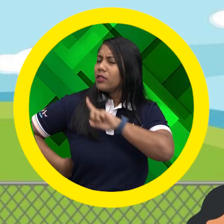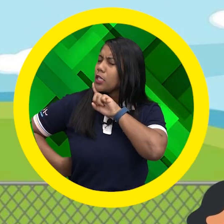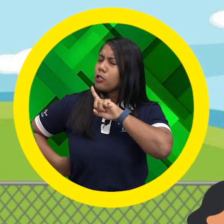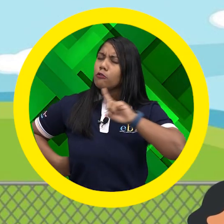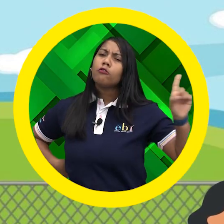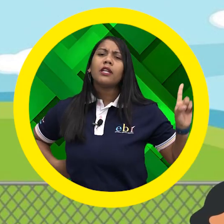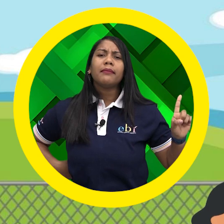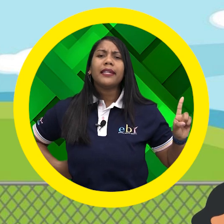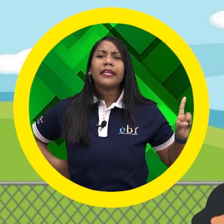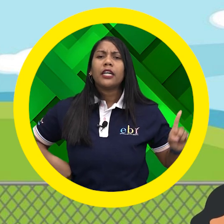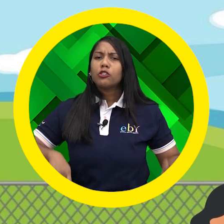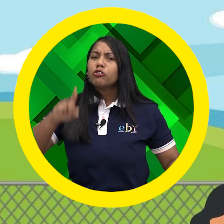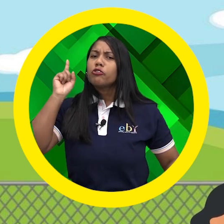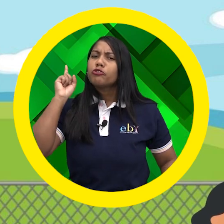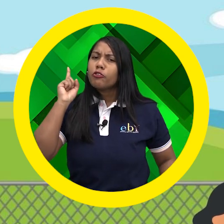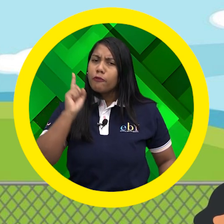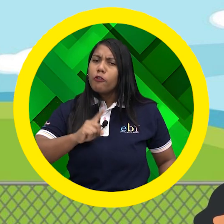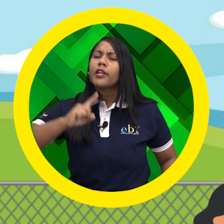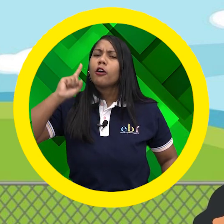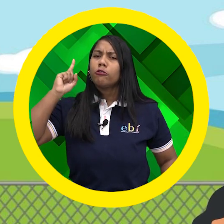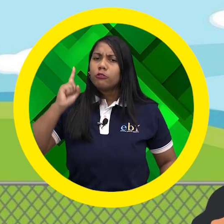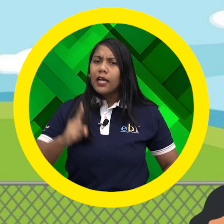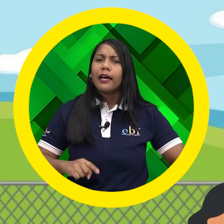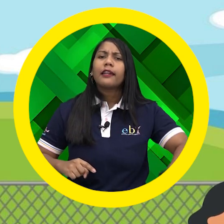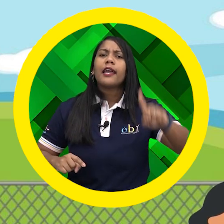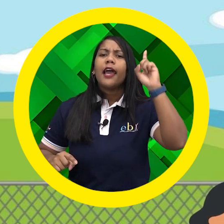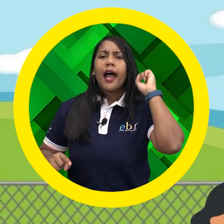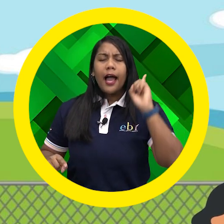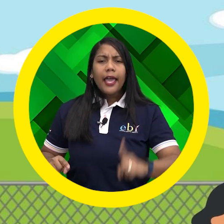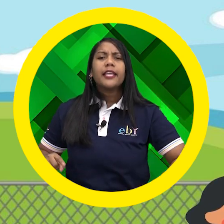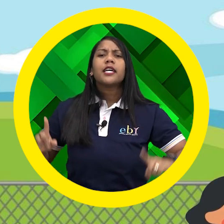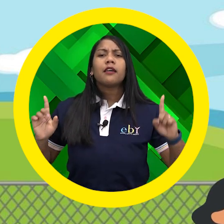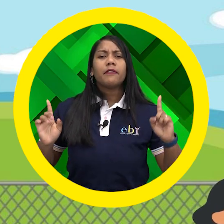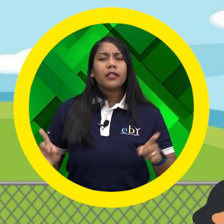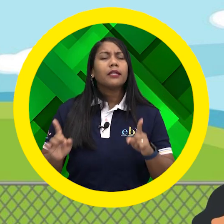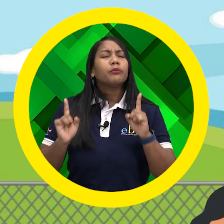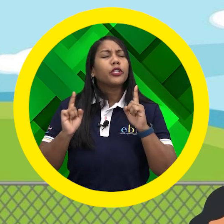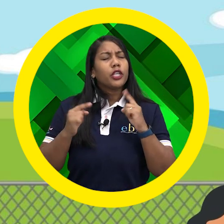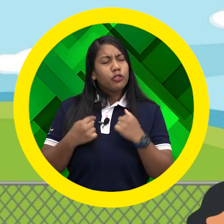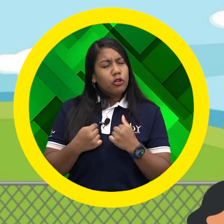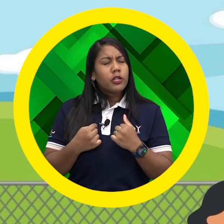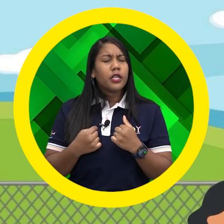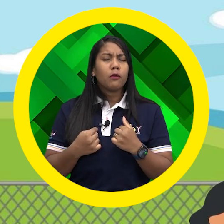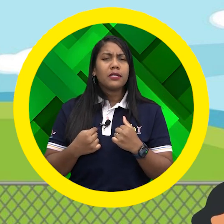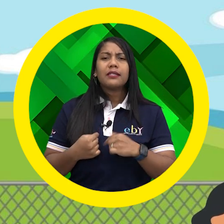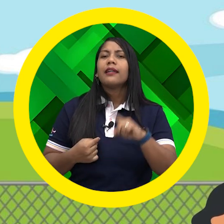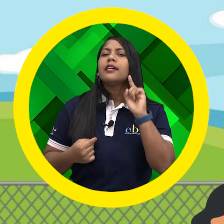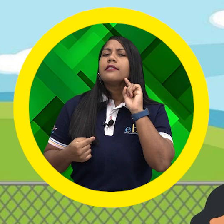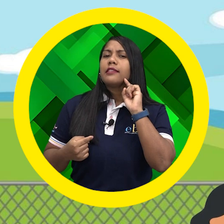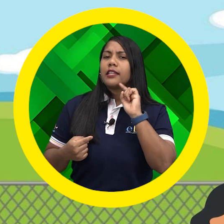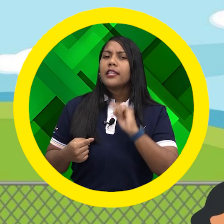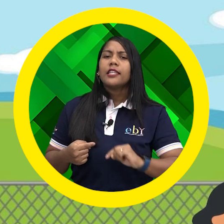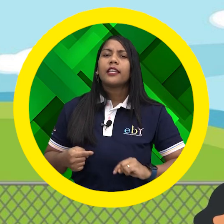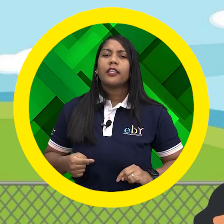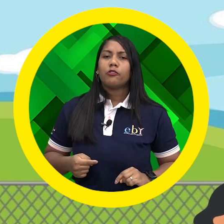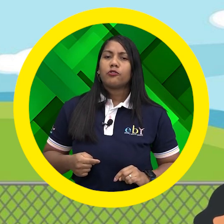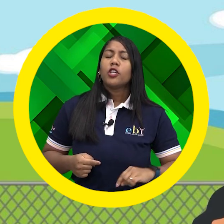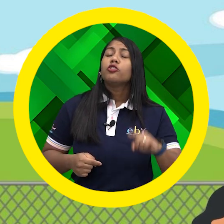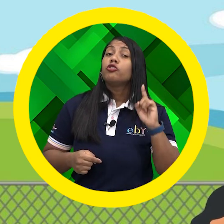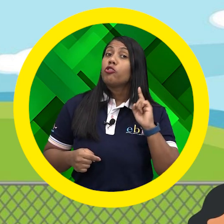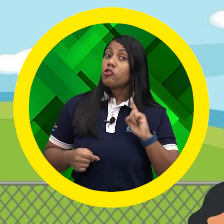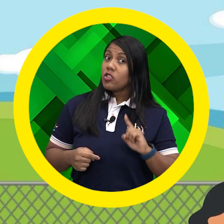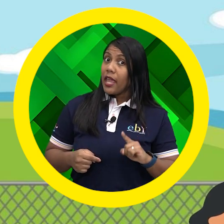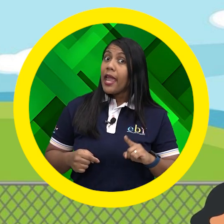helado de ninguna manera yo yo voy a contarle a ella la verdad porque yo quiero estar cerquita de